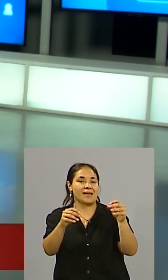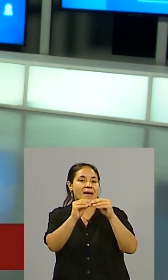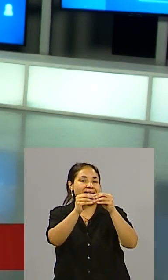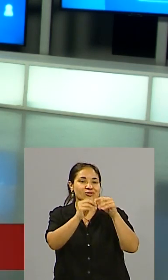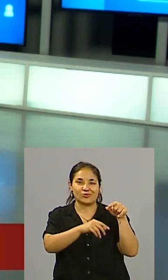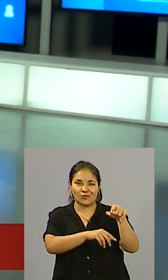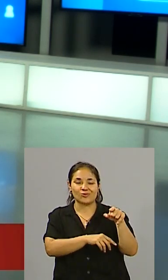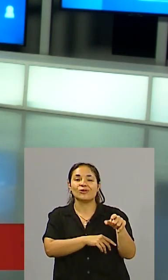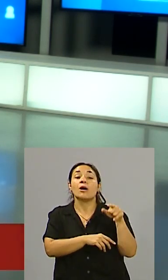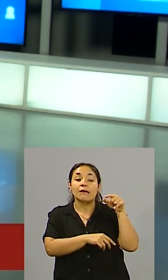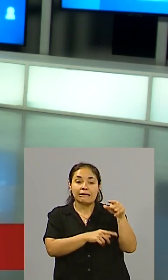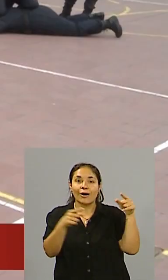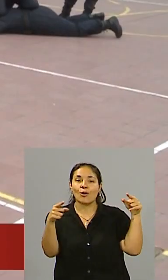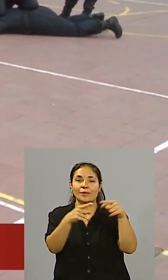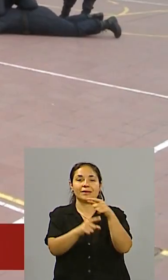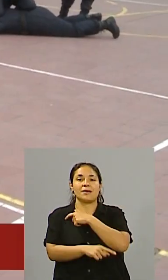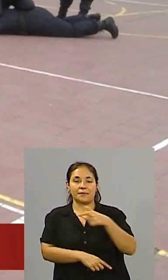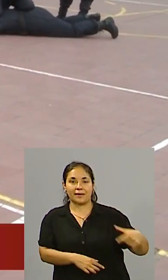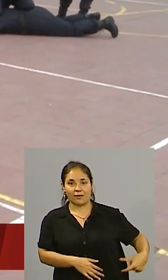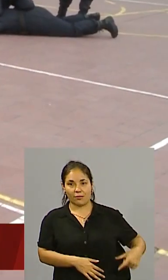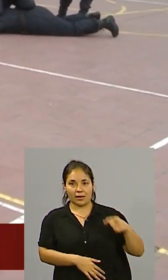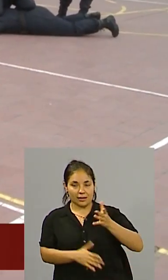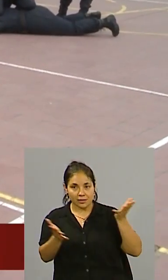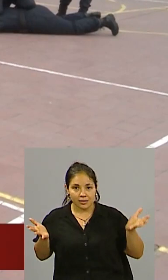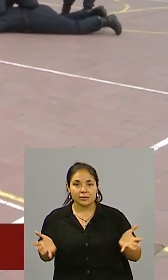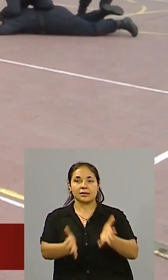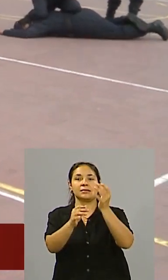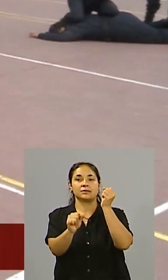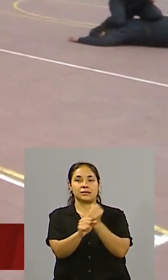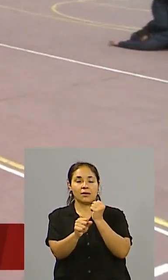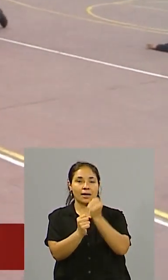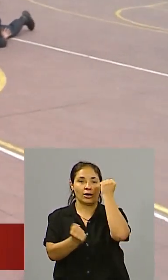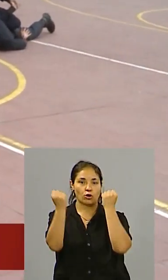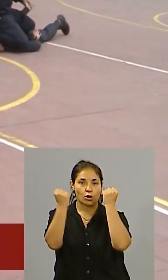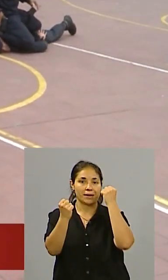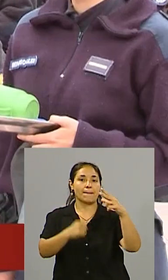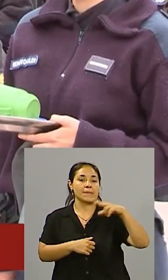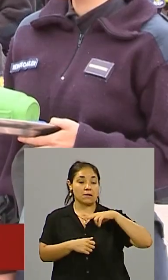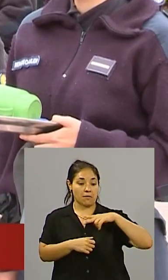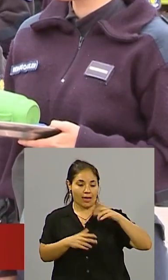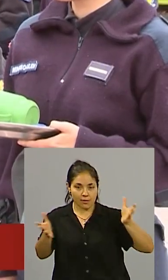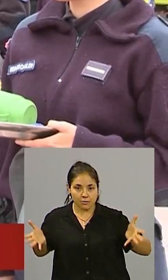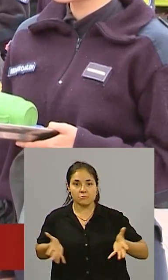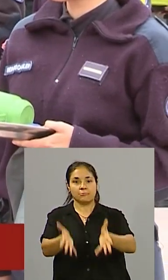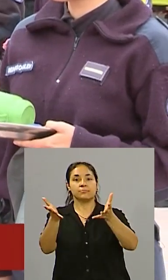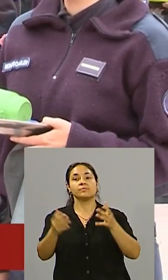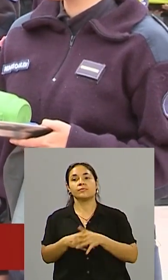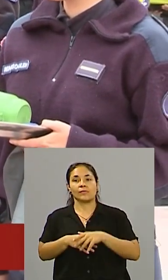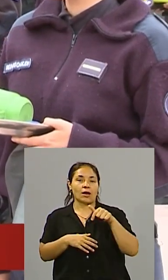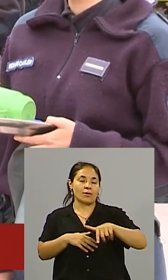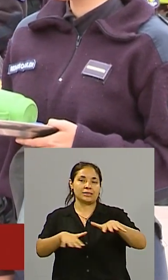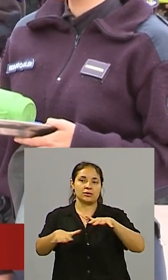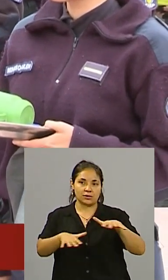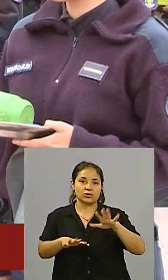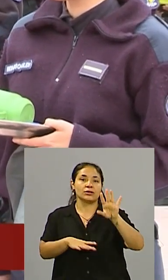también es un objetivo de este gobernador incentivar la actividad económica y la actividad privada en momentos que, bueno, son complejos.